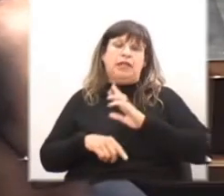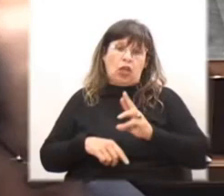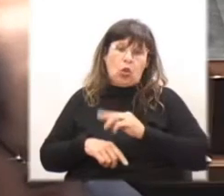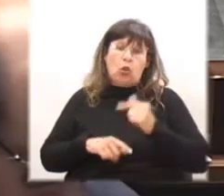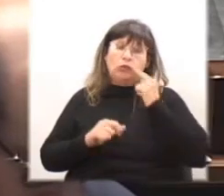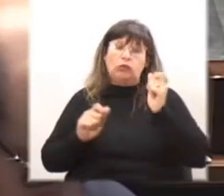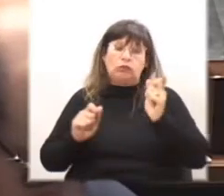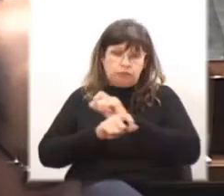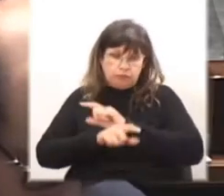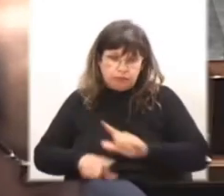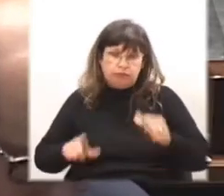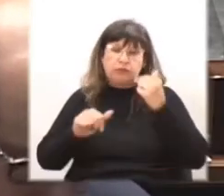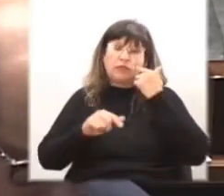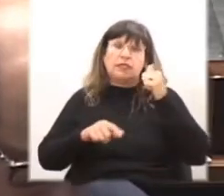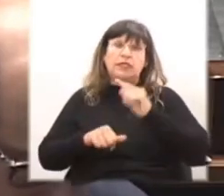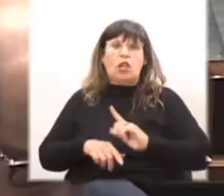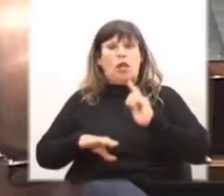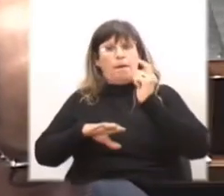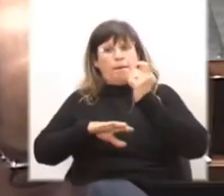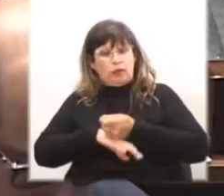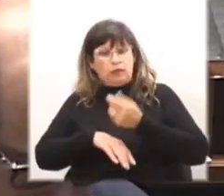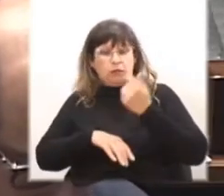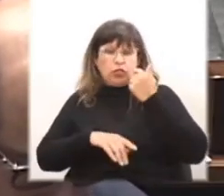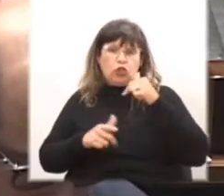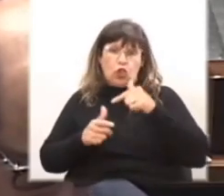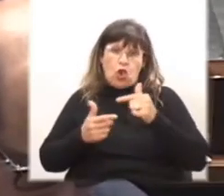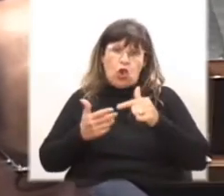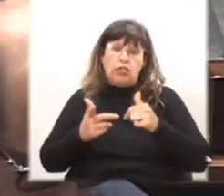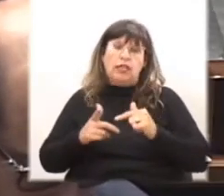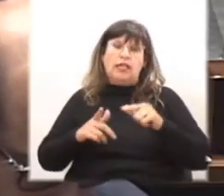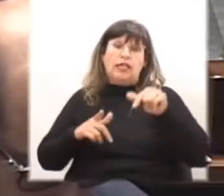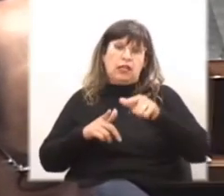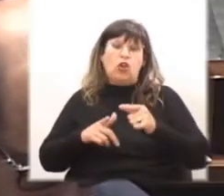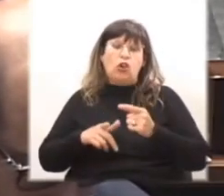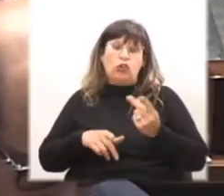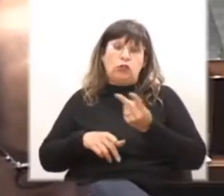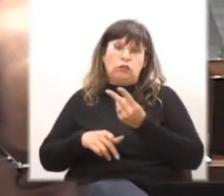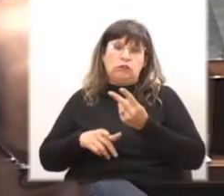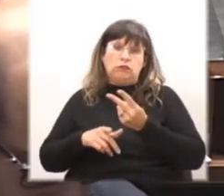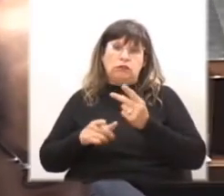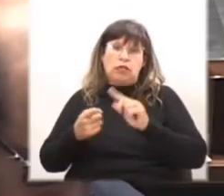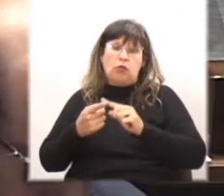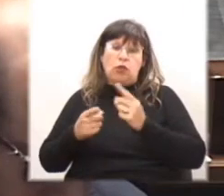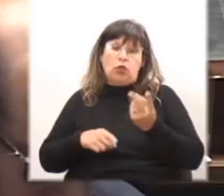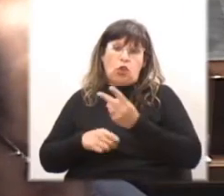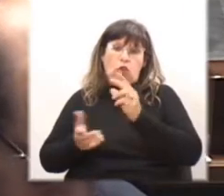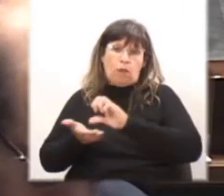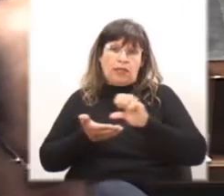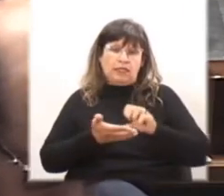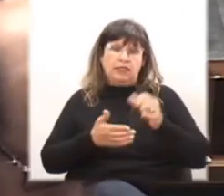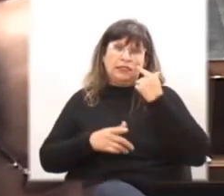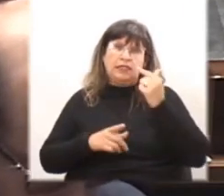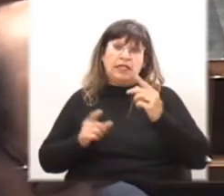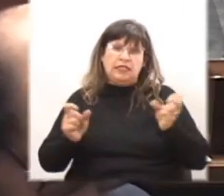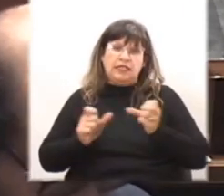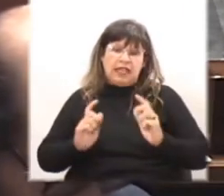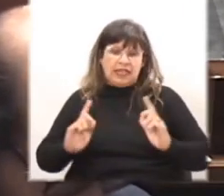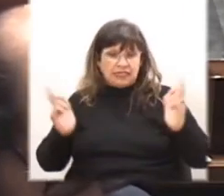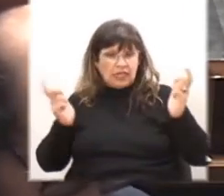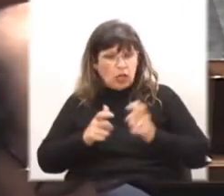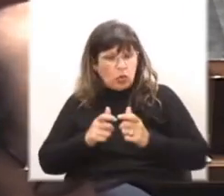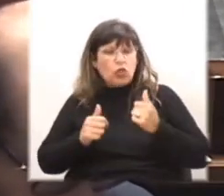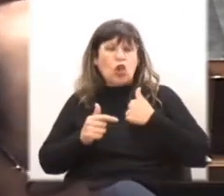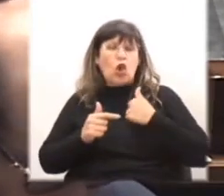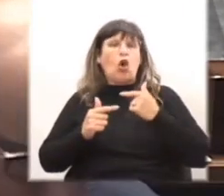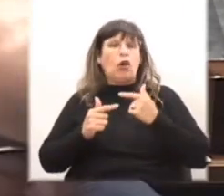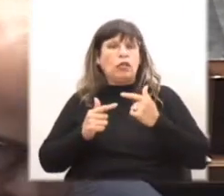transparencia, priorización de inversiones en el complejo binacional? ¿Se realizan reuniones periódicas